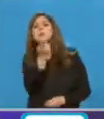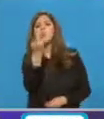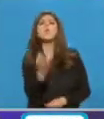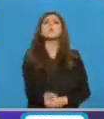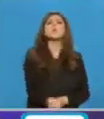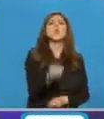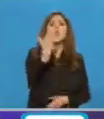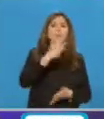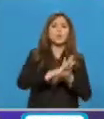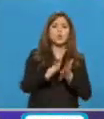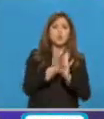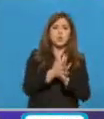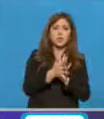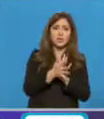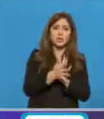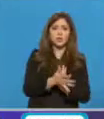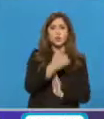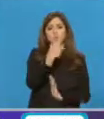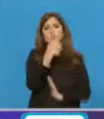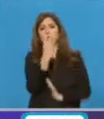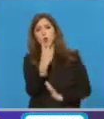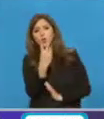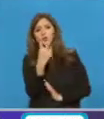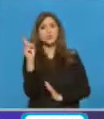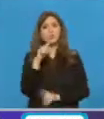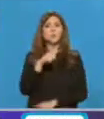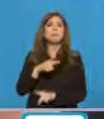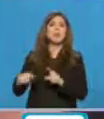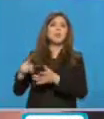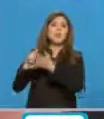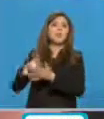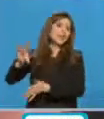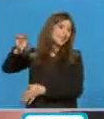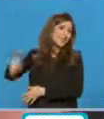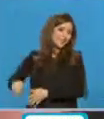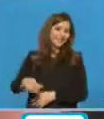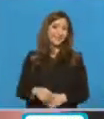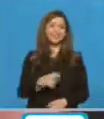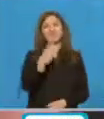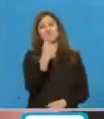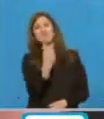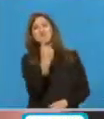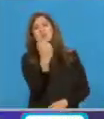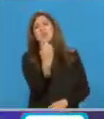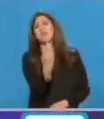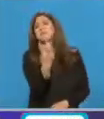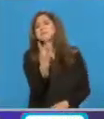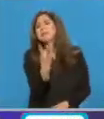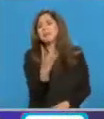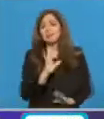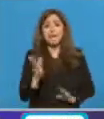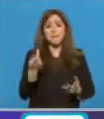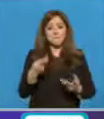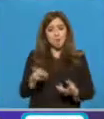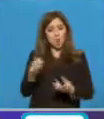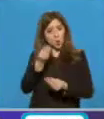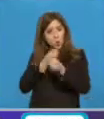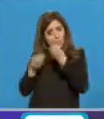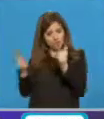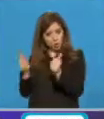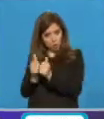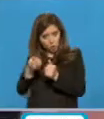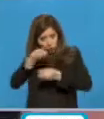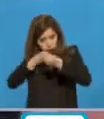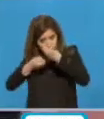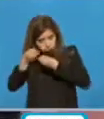2 tortillas. No medio kilo. No Ay, medio es kilo. que yo Por sí. ejemplo, o sea, unas 2, 3 tortillas. Con los alimentos, ¿no? Exactamente. Sí.